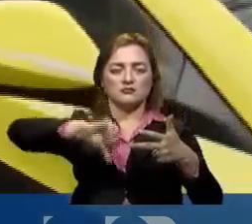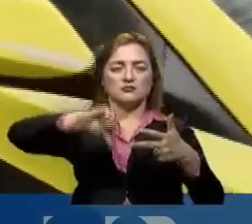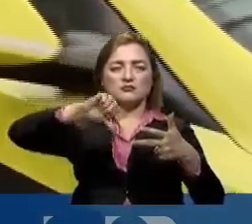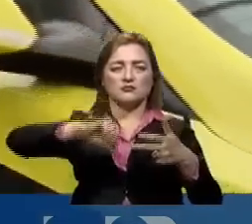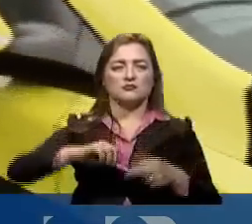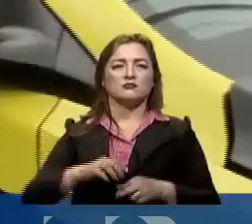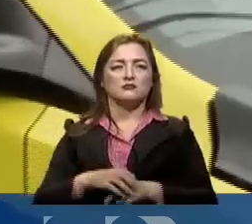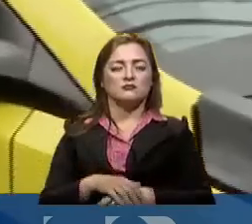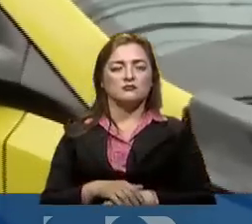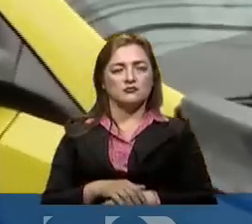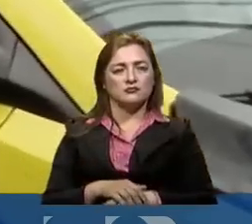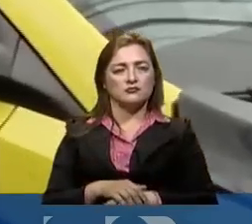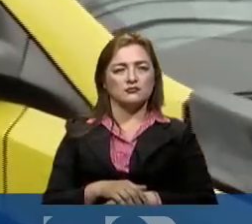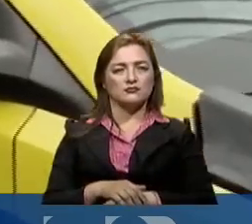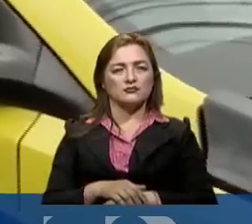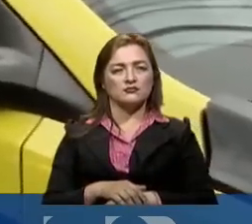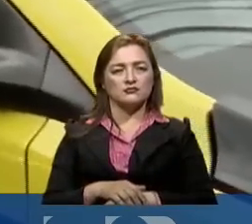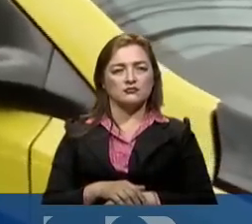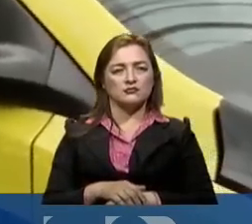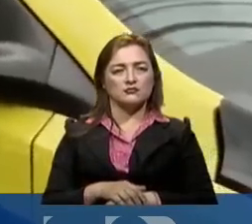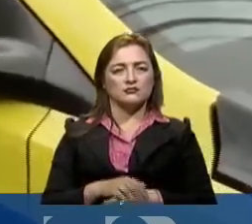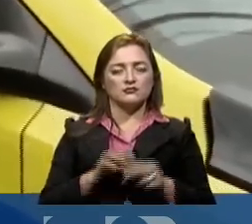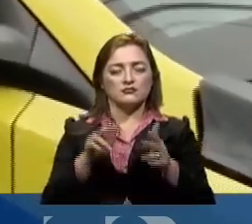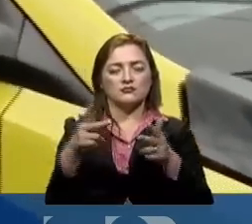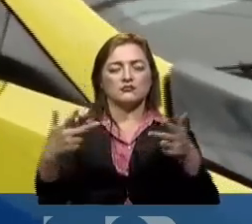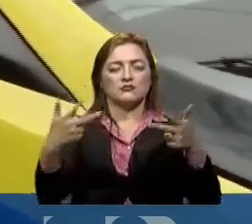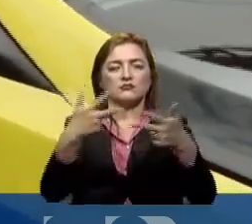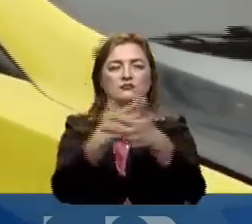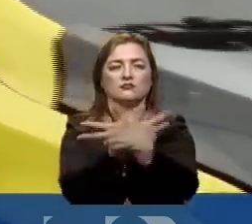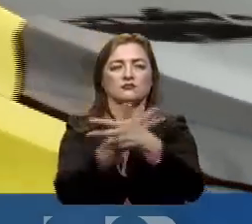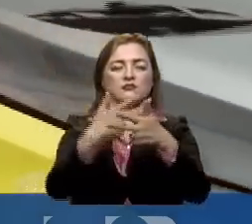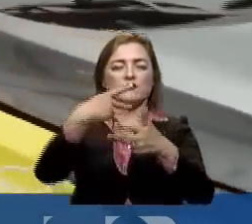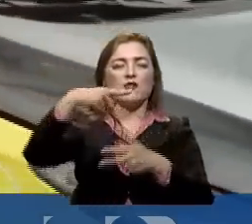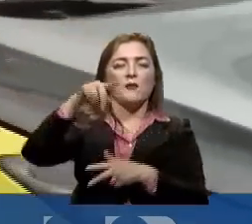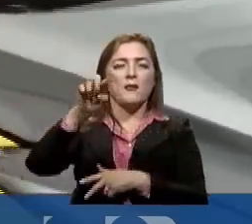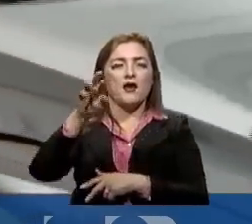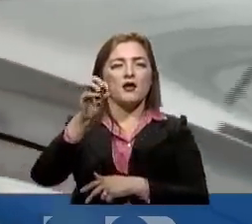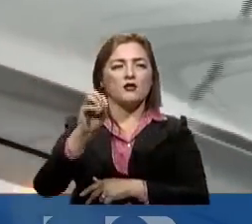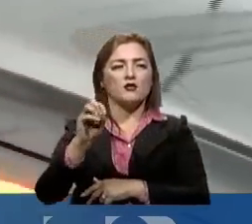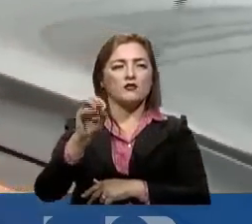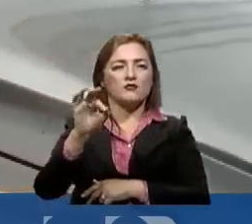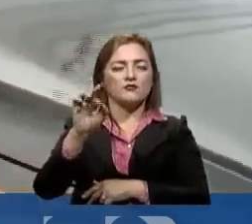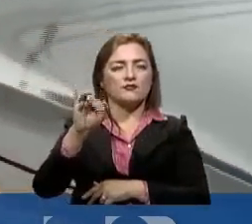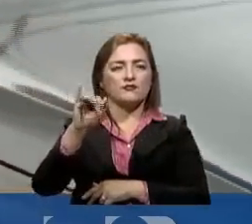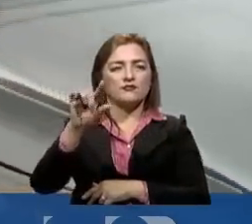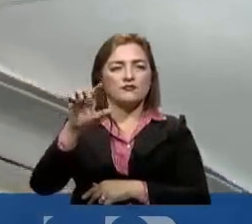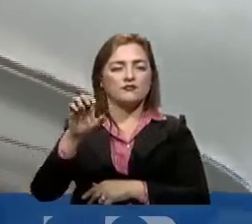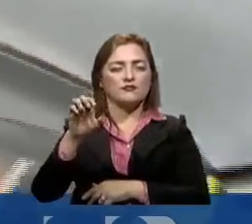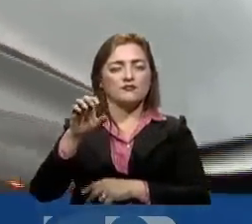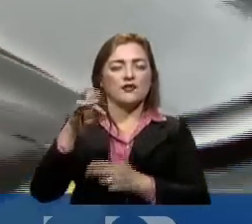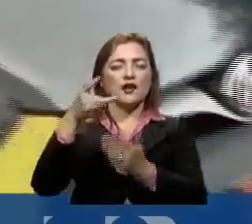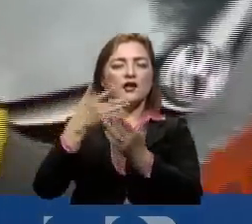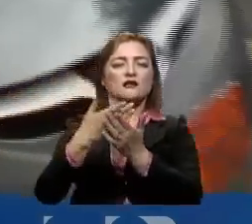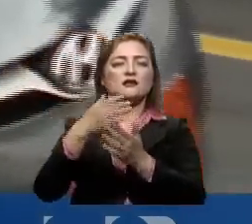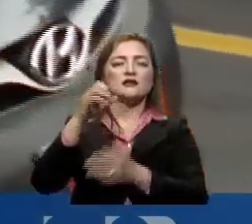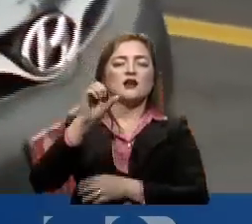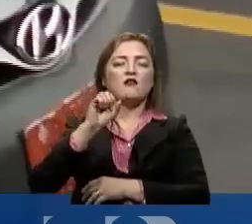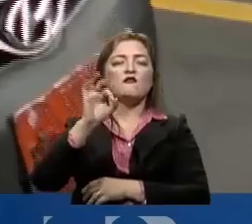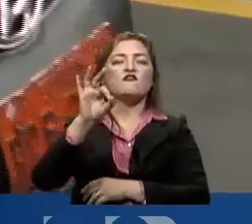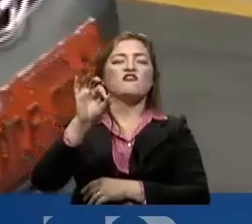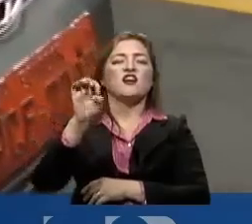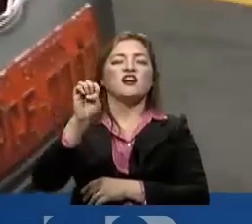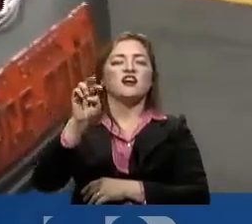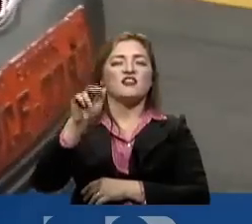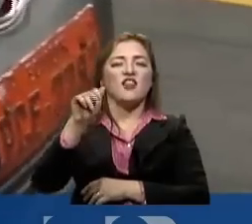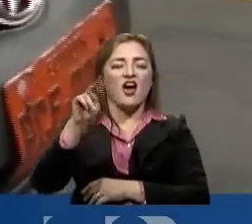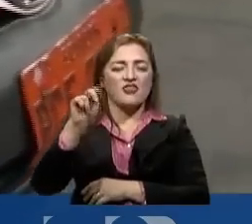que reitero, es doble vía, desde la Pedro Freile, desde la Fernández Salvador hasta la Ángel Udueña. Sin embargo,